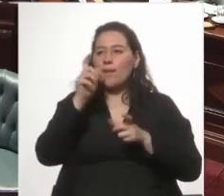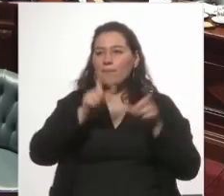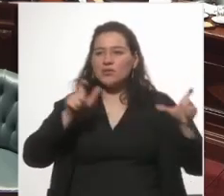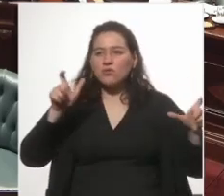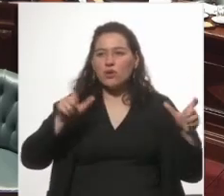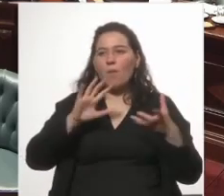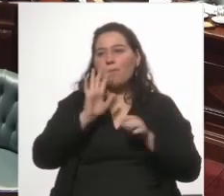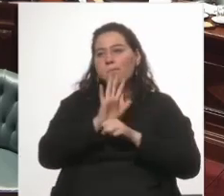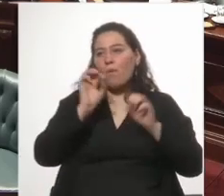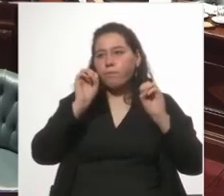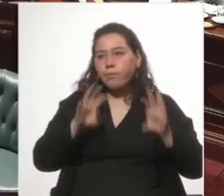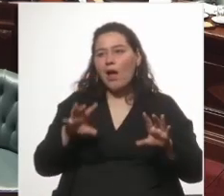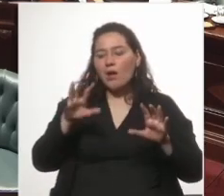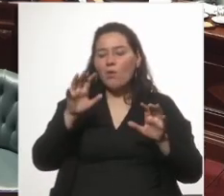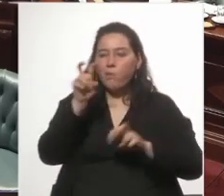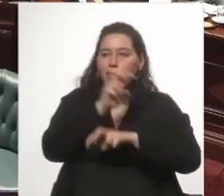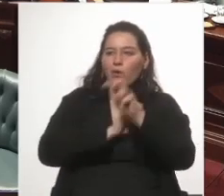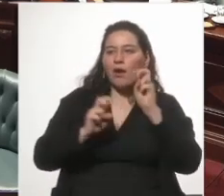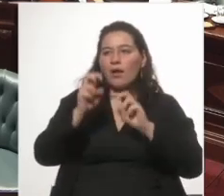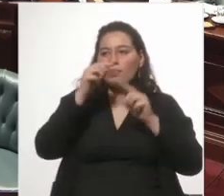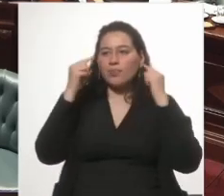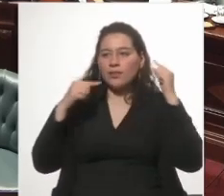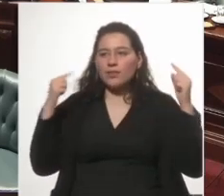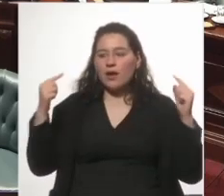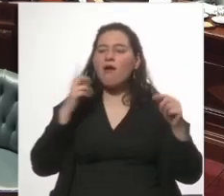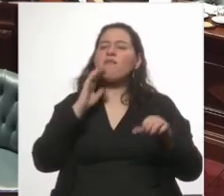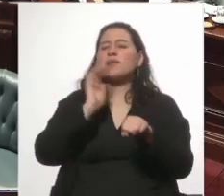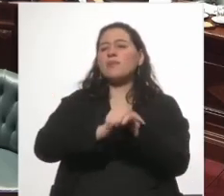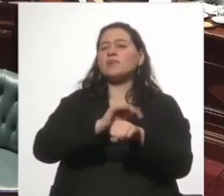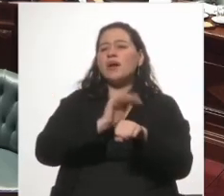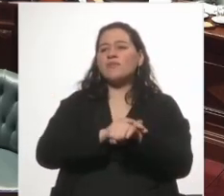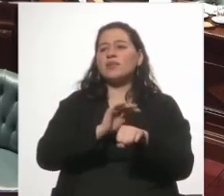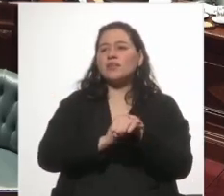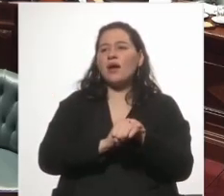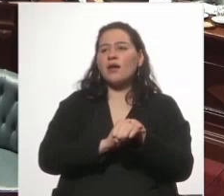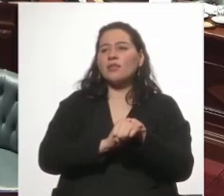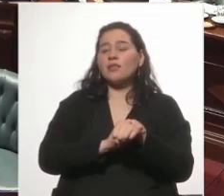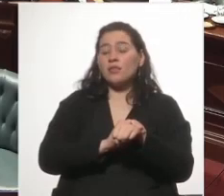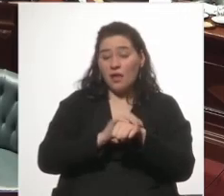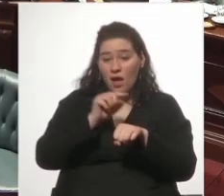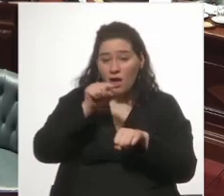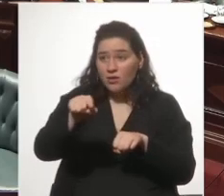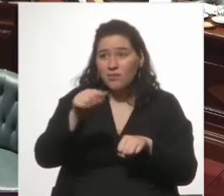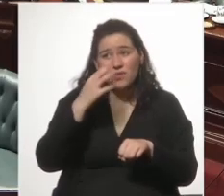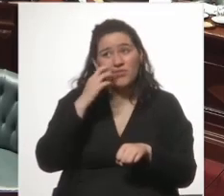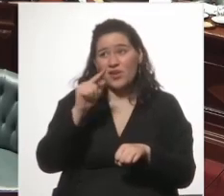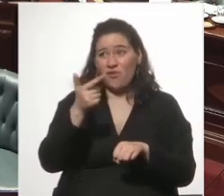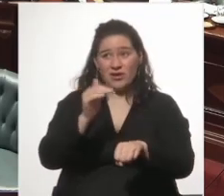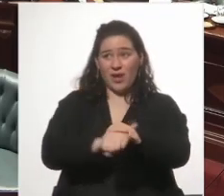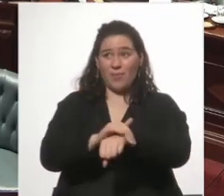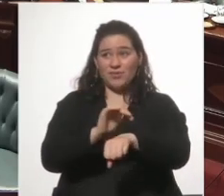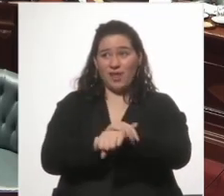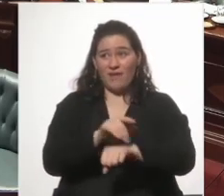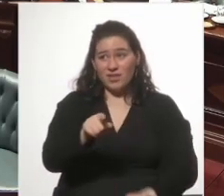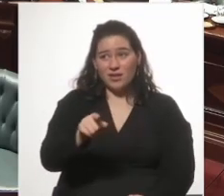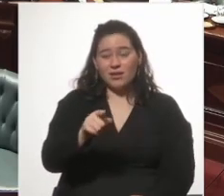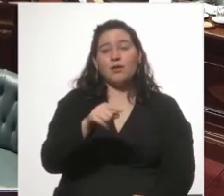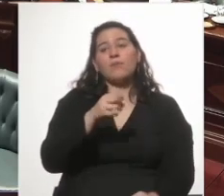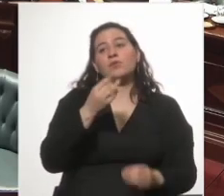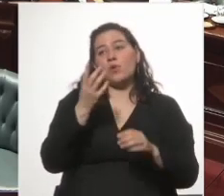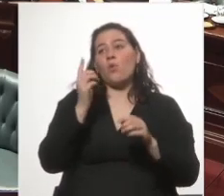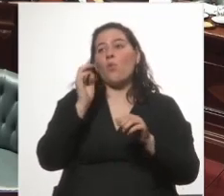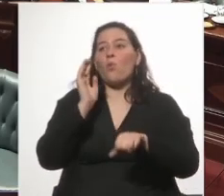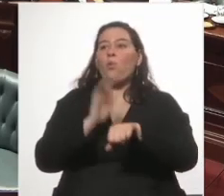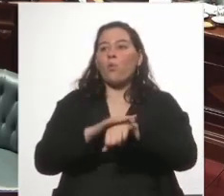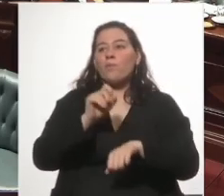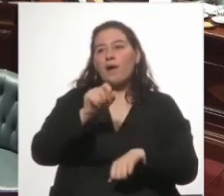ilusionista, pretende ubicar la responsabilidad donde ésta en realidad no se encuentra. Para eso, inculpar al